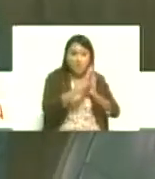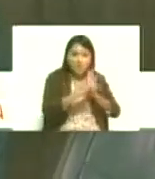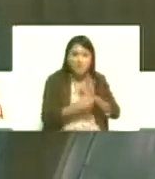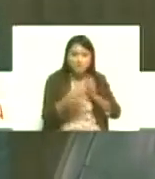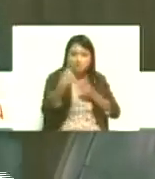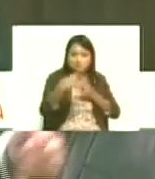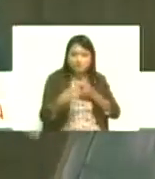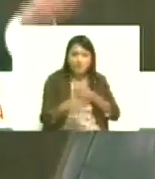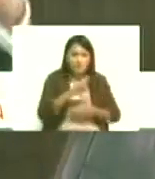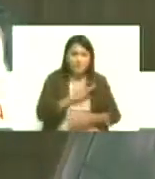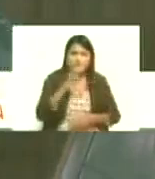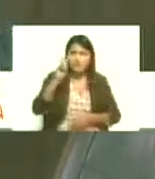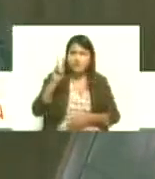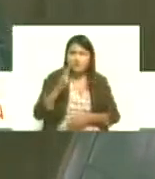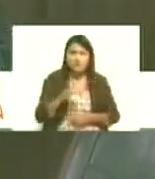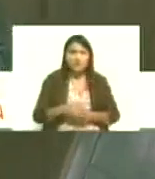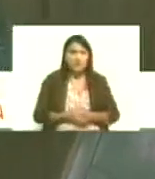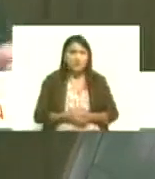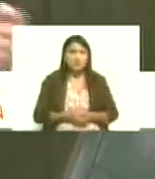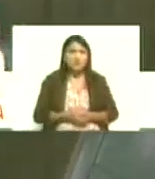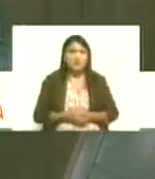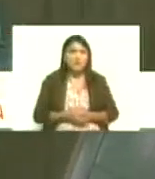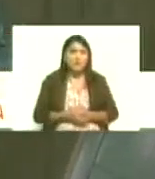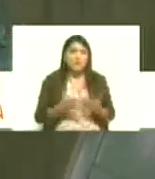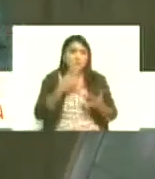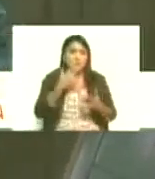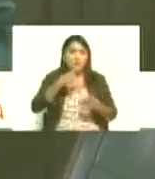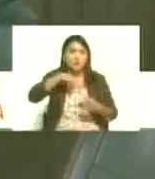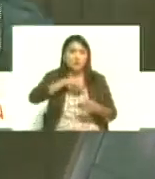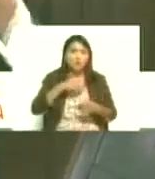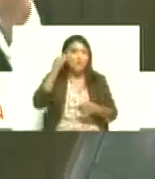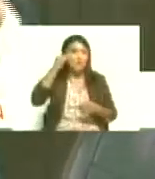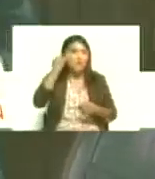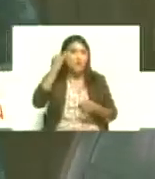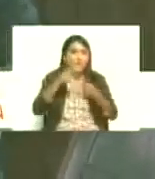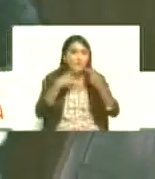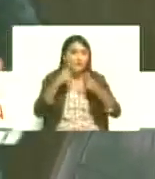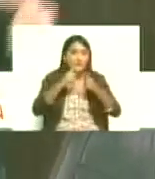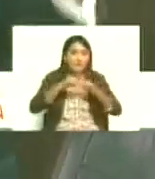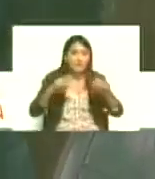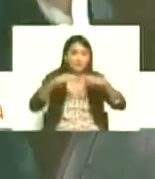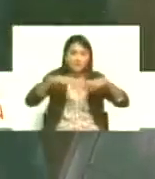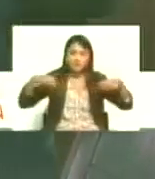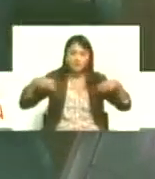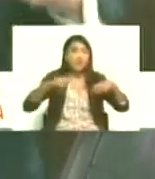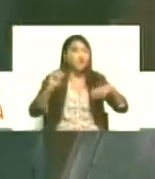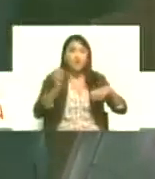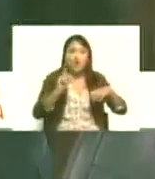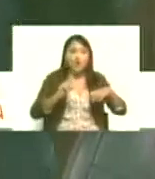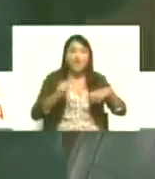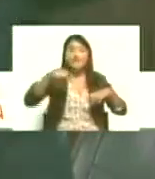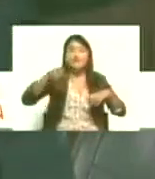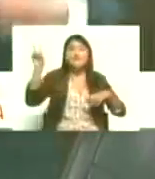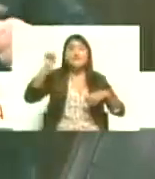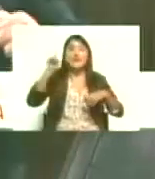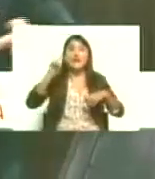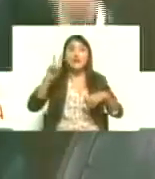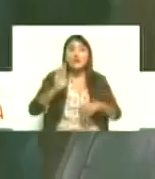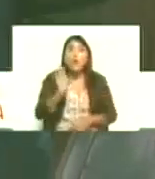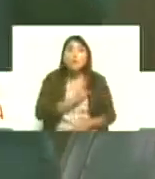ante la mirada indiferente porque estemos divididos o porque pensemos distinto unos u otros. Este país nos